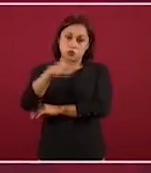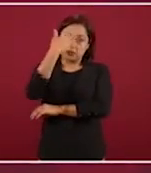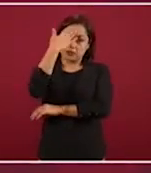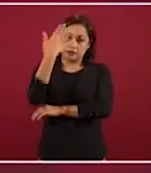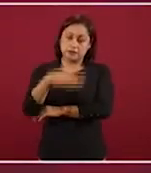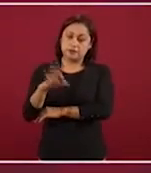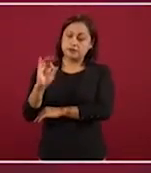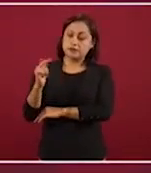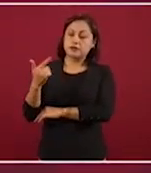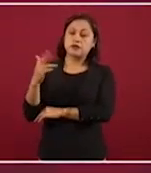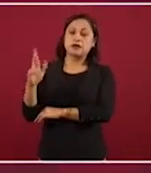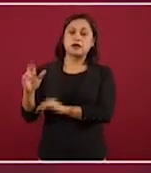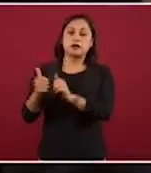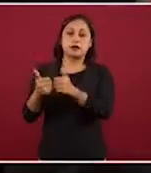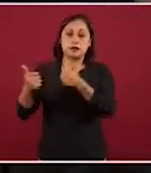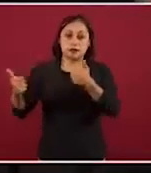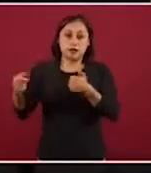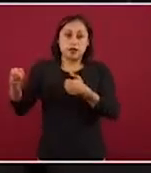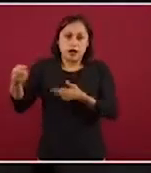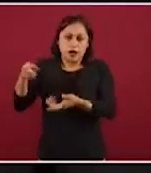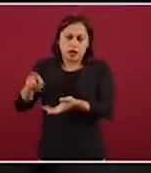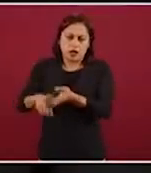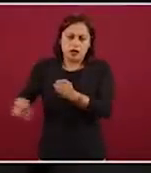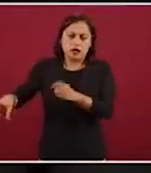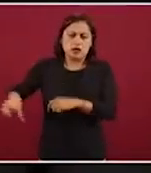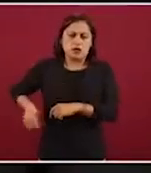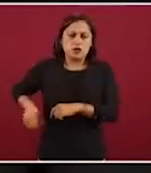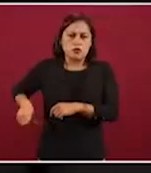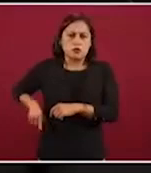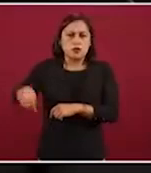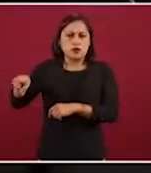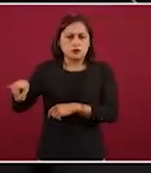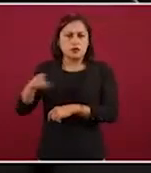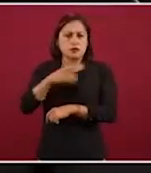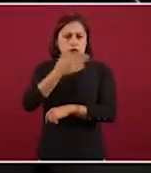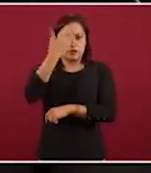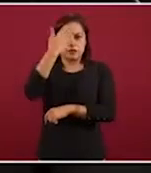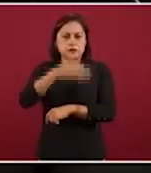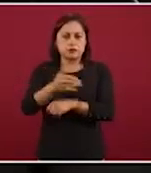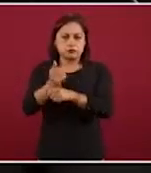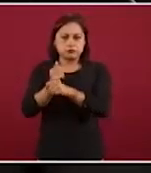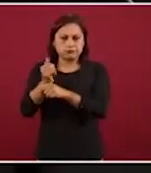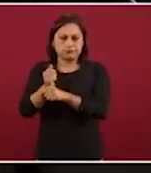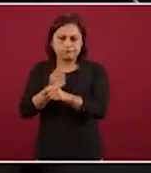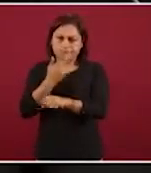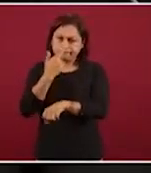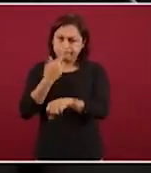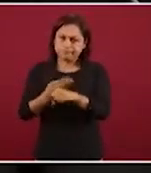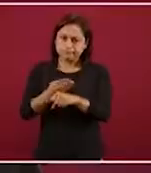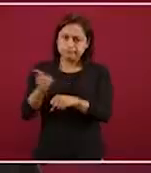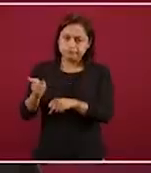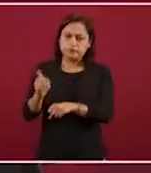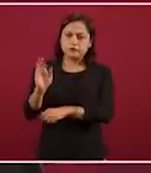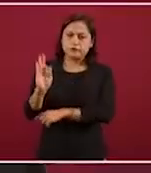encargado de la investigación, la Fiscalía.